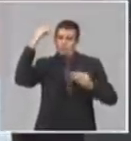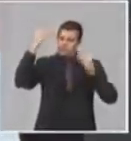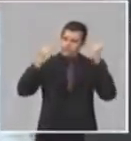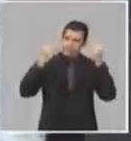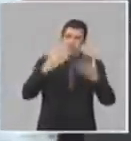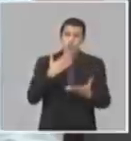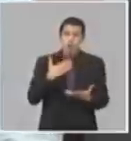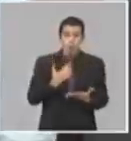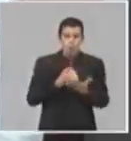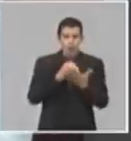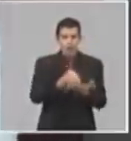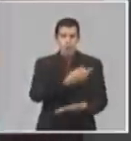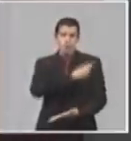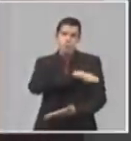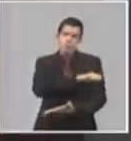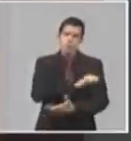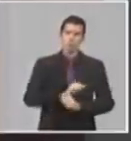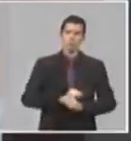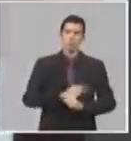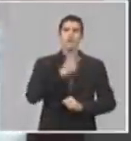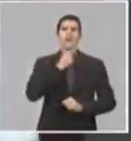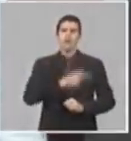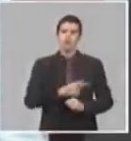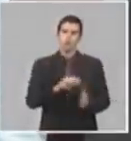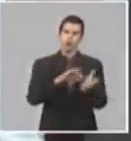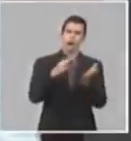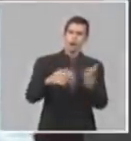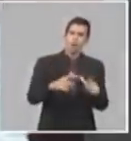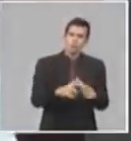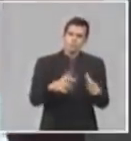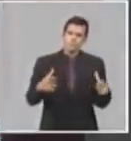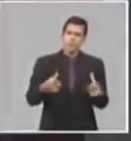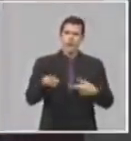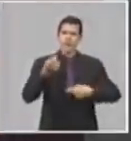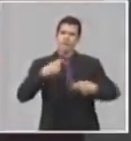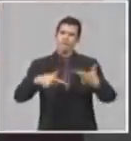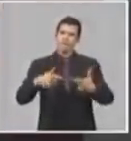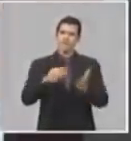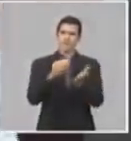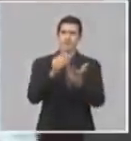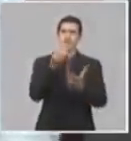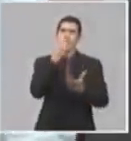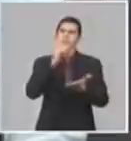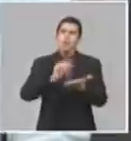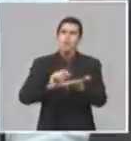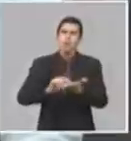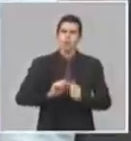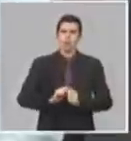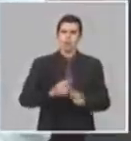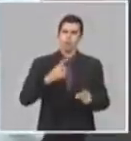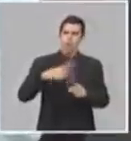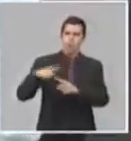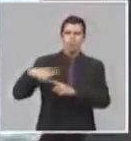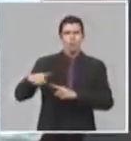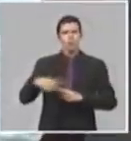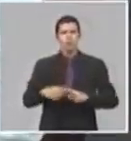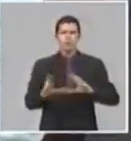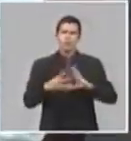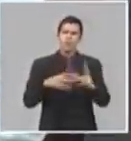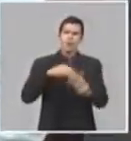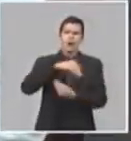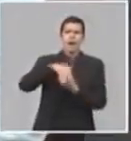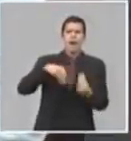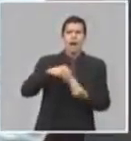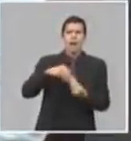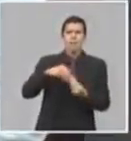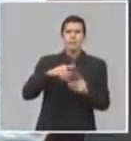reconoce las necesidades del pueblo trabajador. Esa es la mentira, la calumnia, la manera en que construyen todas estas